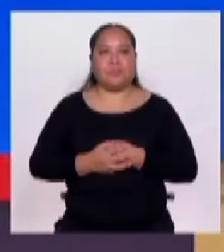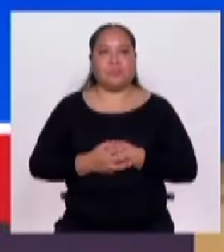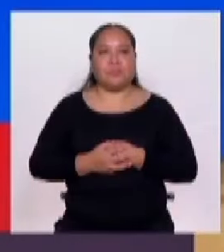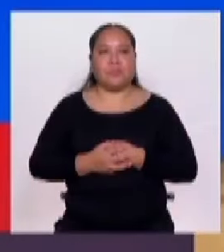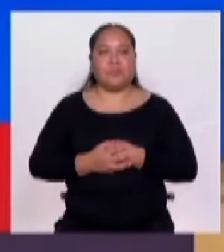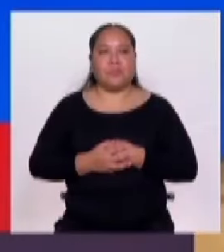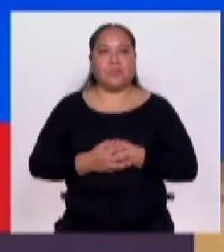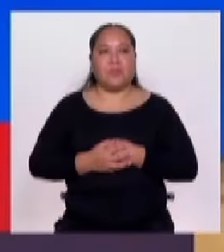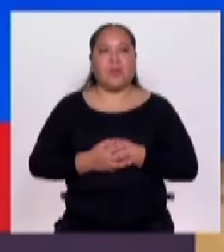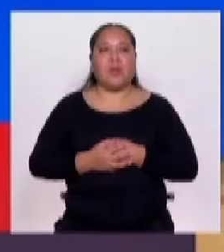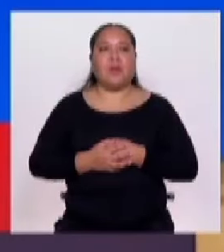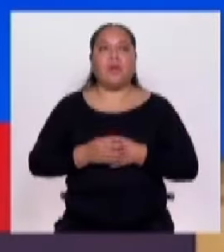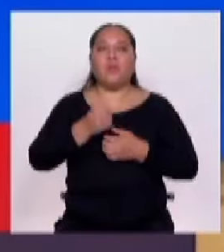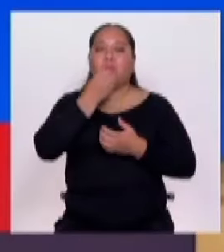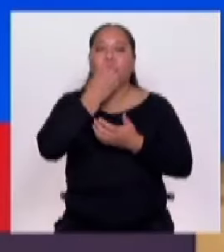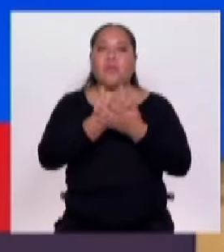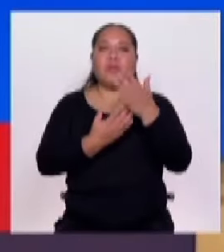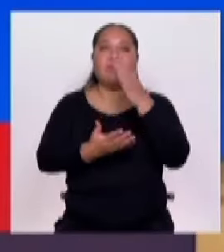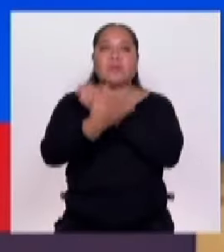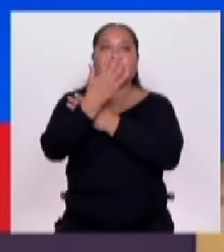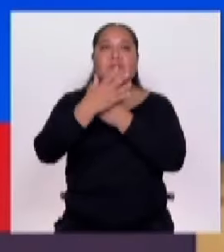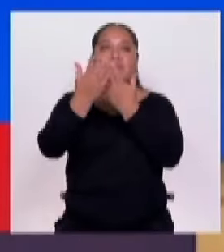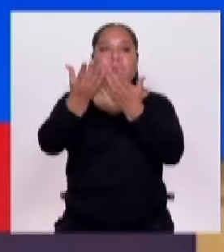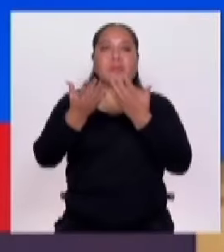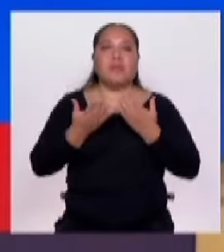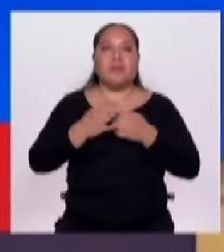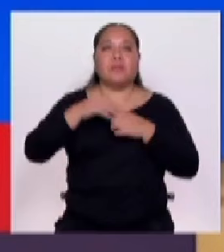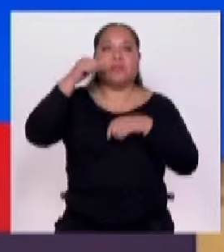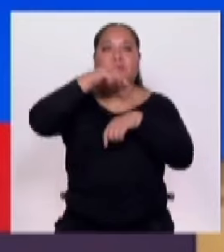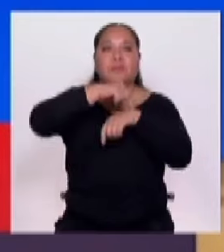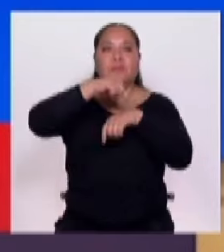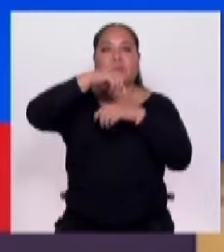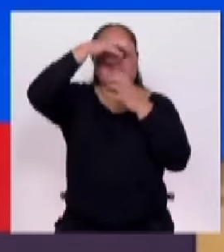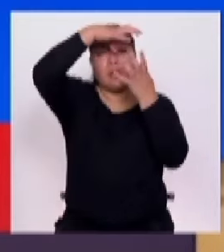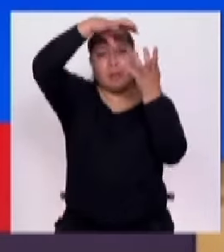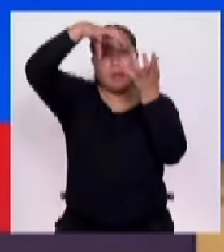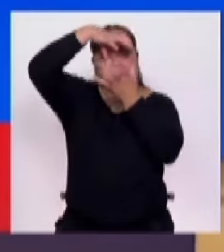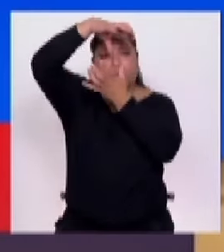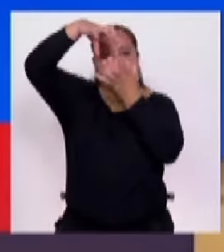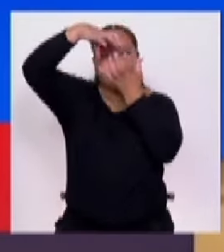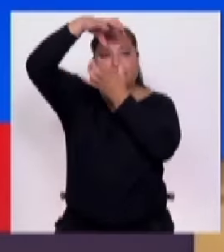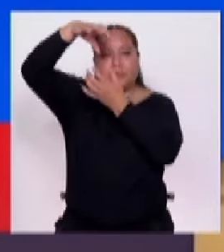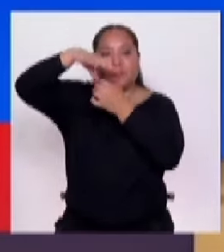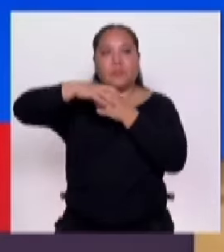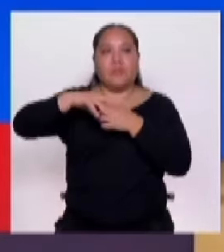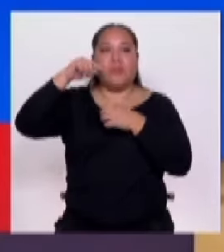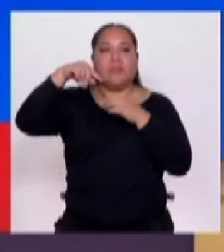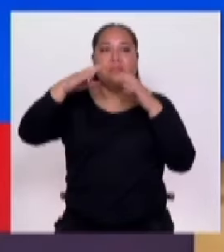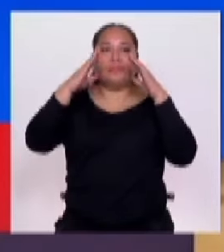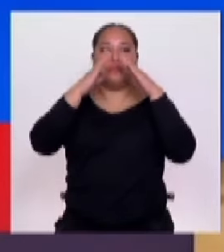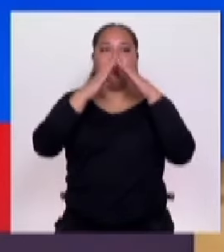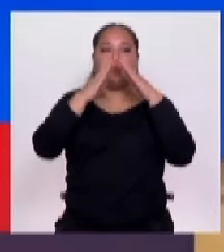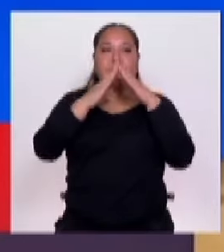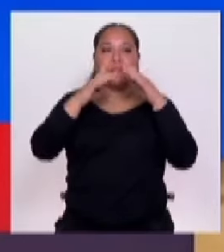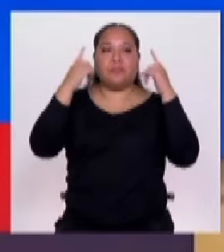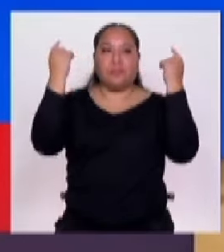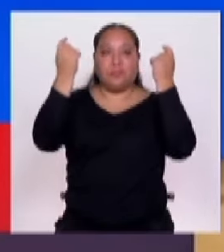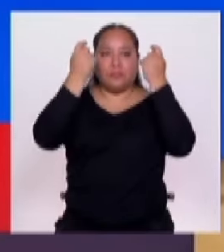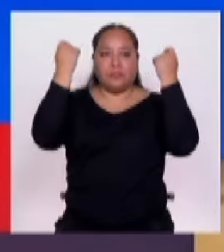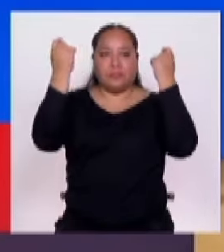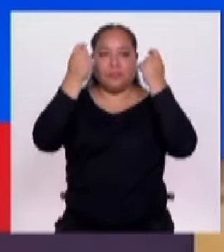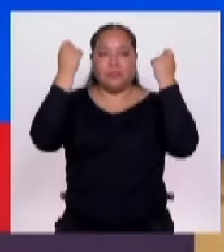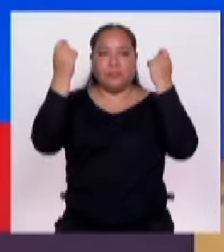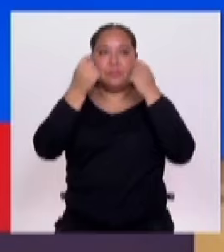qué tal mafero mar muy buenos días Bienvenidos a este bloque del tiempo y vamos a empezar mencionando que nuestra ciudad capital está de aniversario Por lo cual